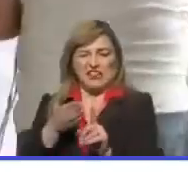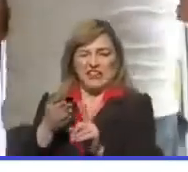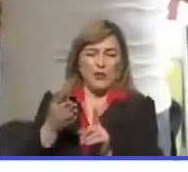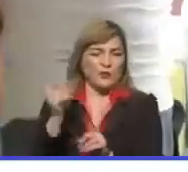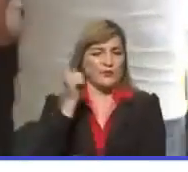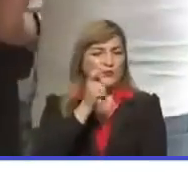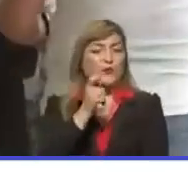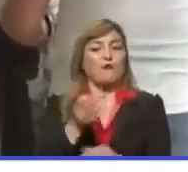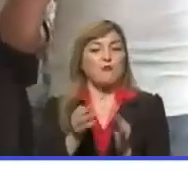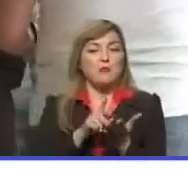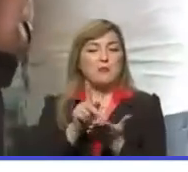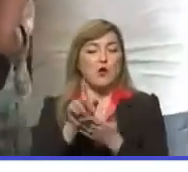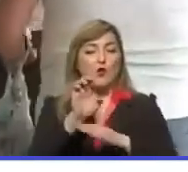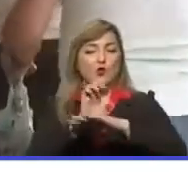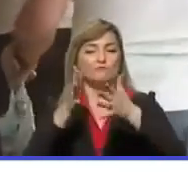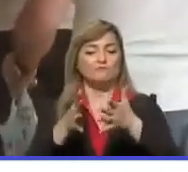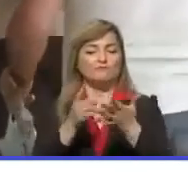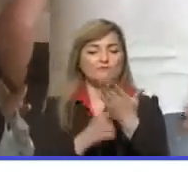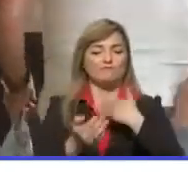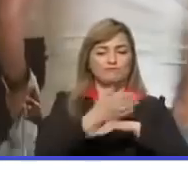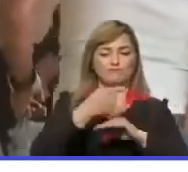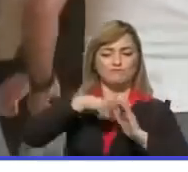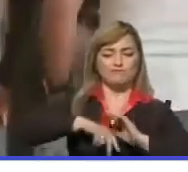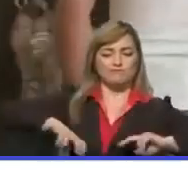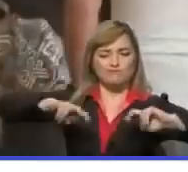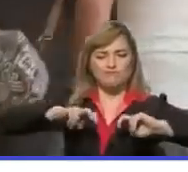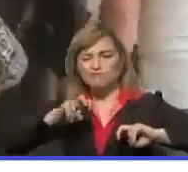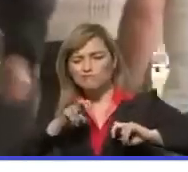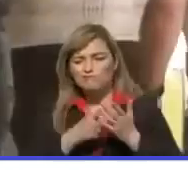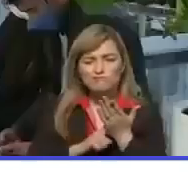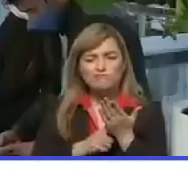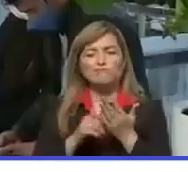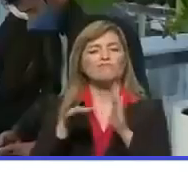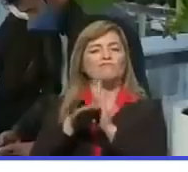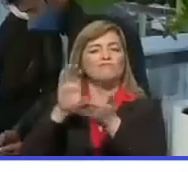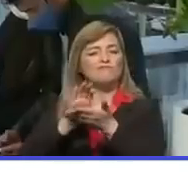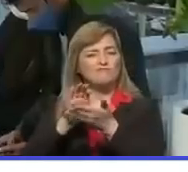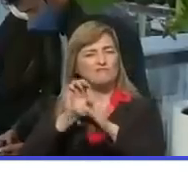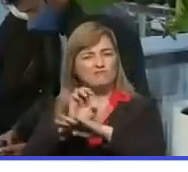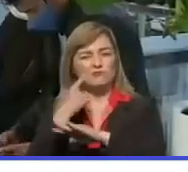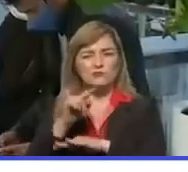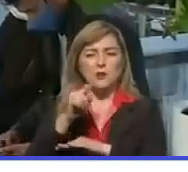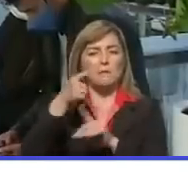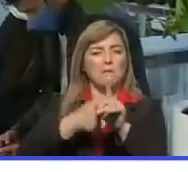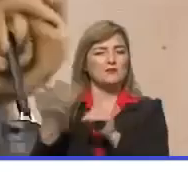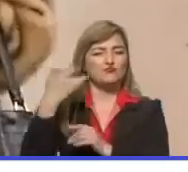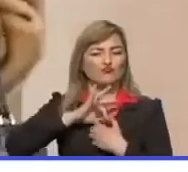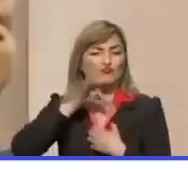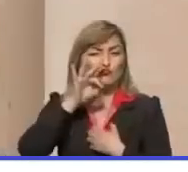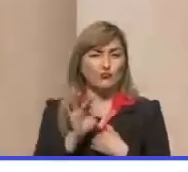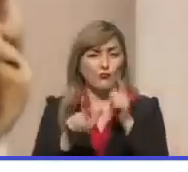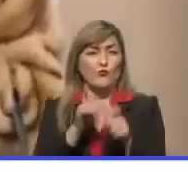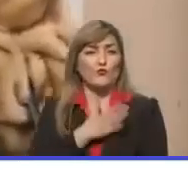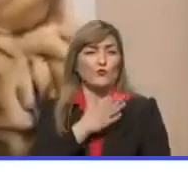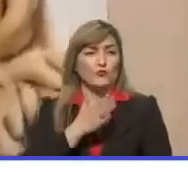pagos los ecuatorianos. Un análisis realizado por el Banco Central del Ecuador refleja que durante estos meses de pandemia, la ciudadanía ha